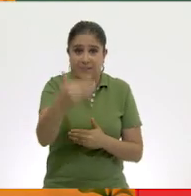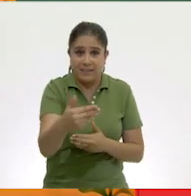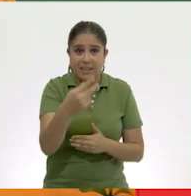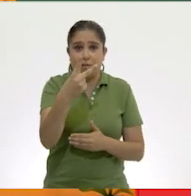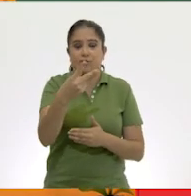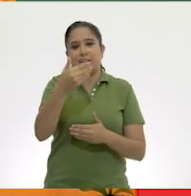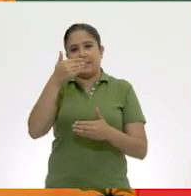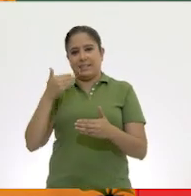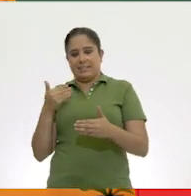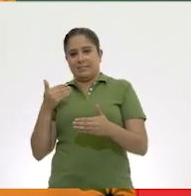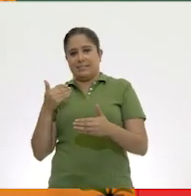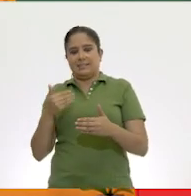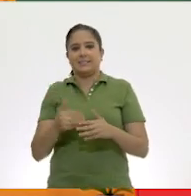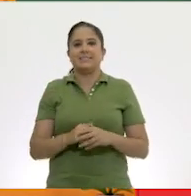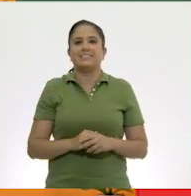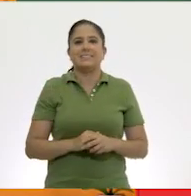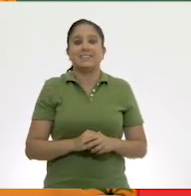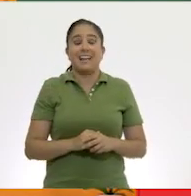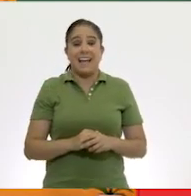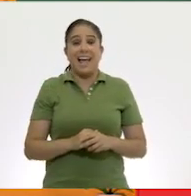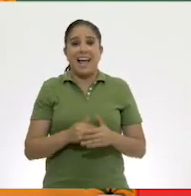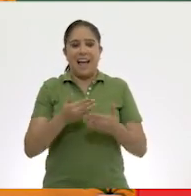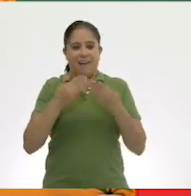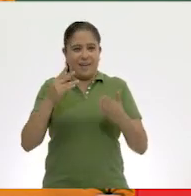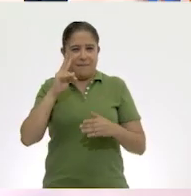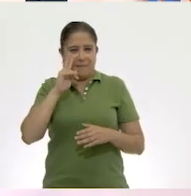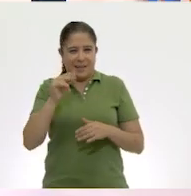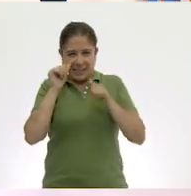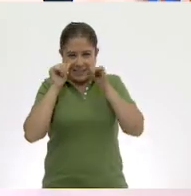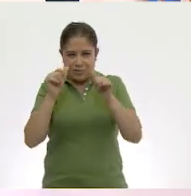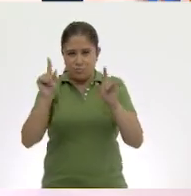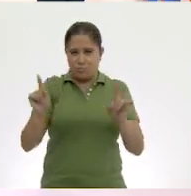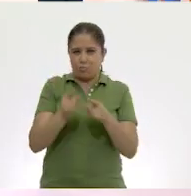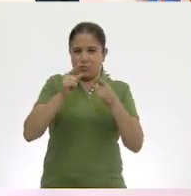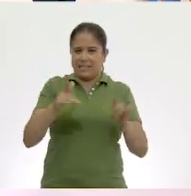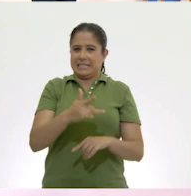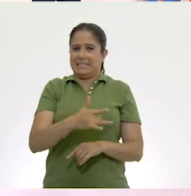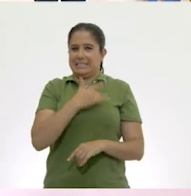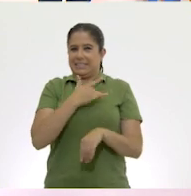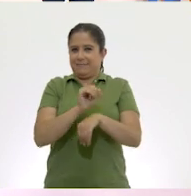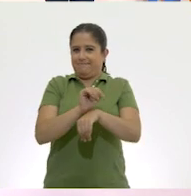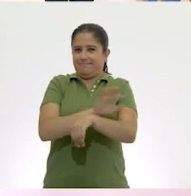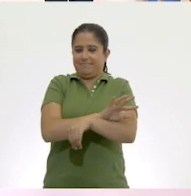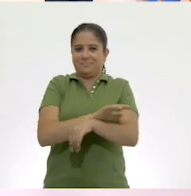y dos atrás vamos a escucharla la melodía empezamos ok